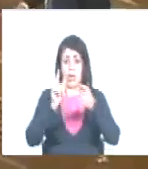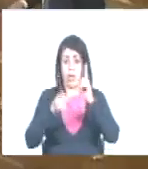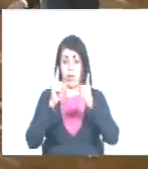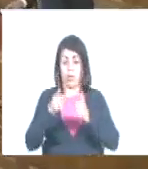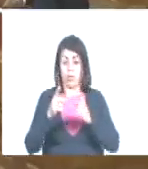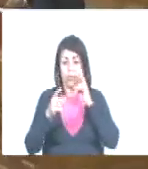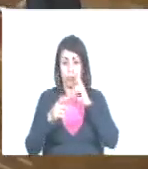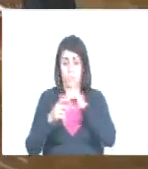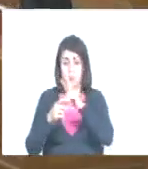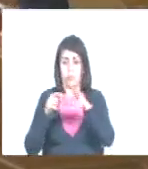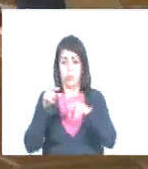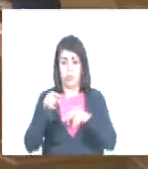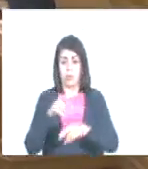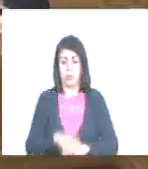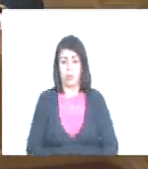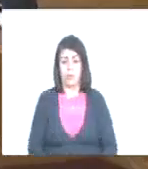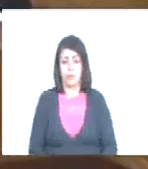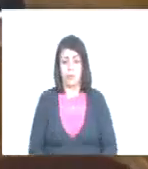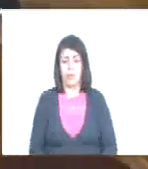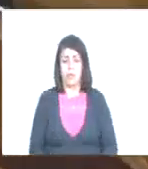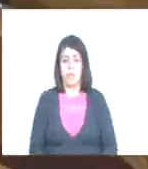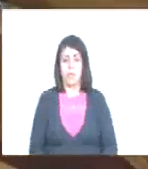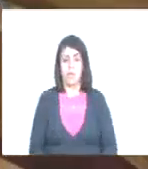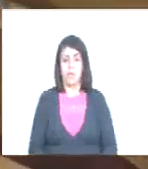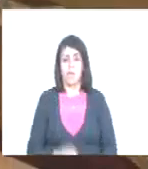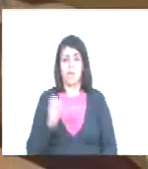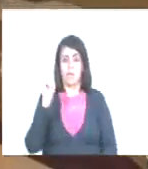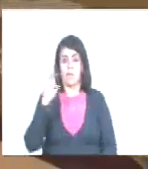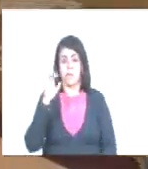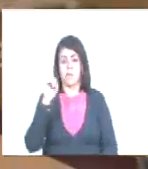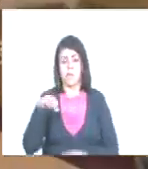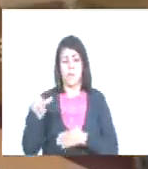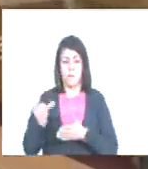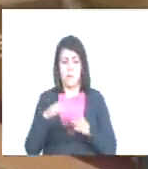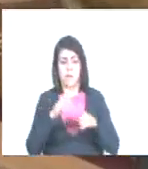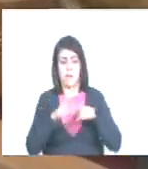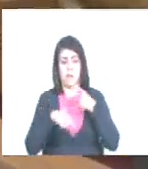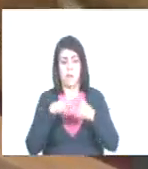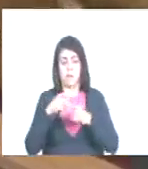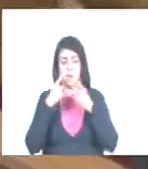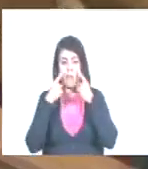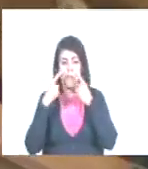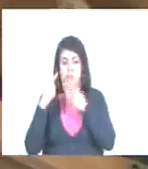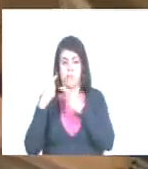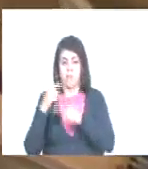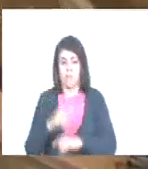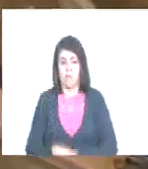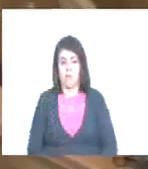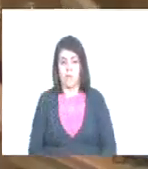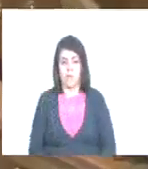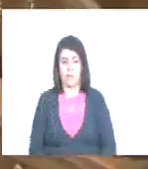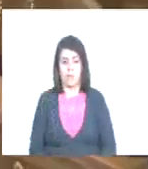vieron incluso como el presidente de la Asamblea que venía volando después de sellar campaña en el Zulia.